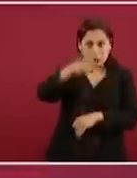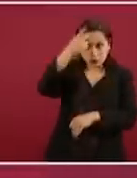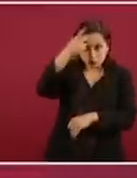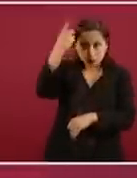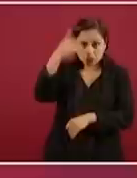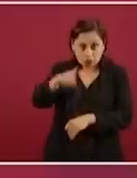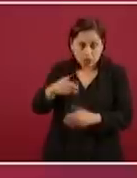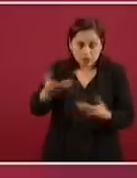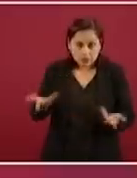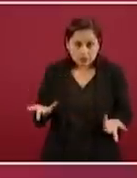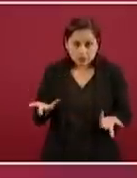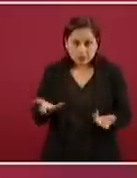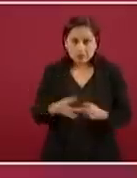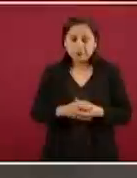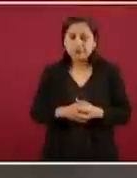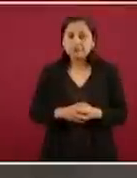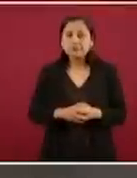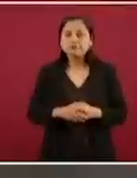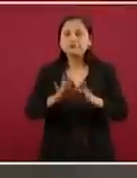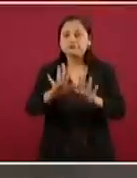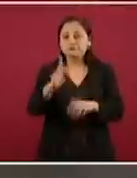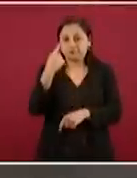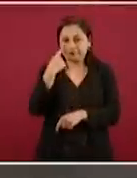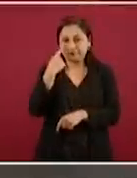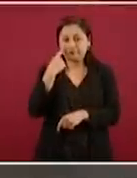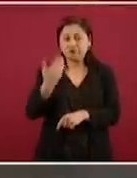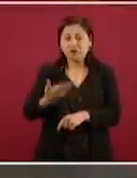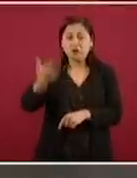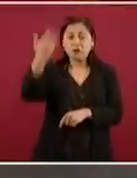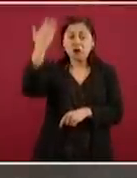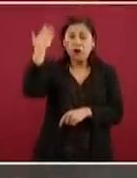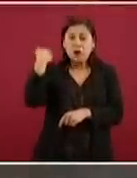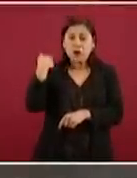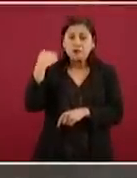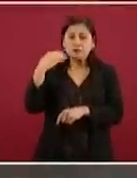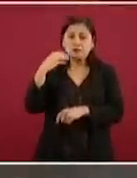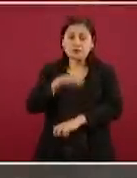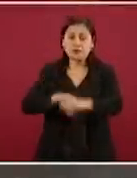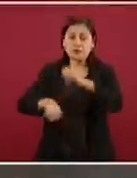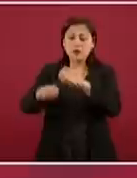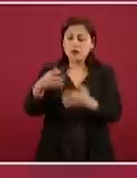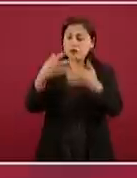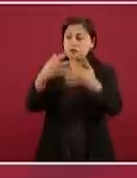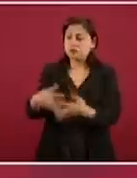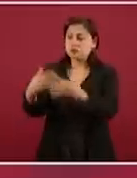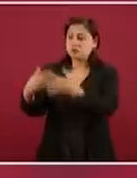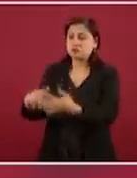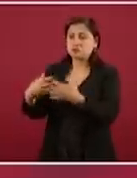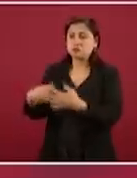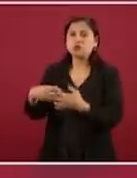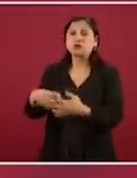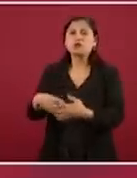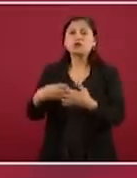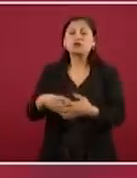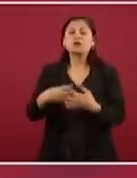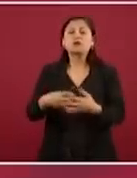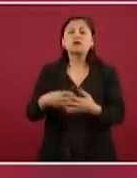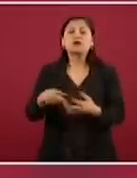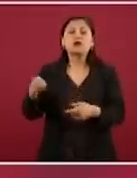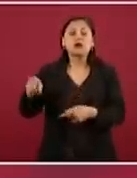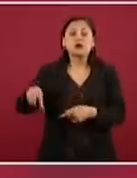eran empresas que se utilizaban para amedrar, para robar,